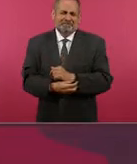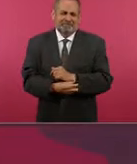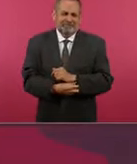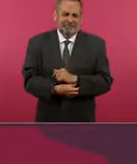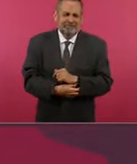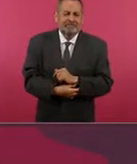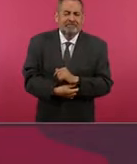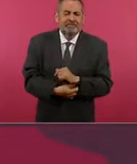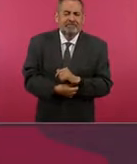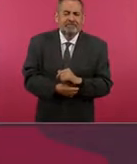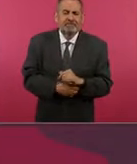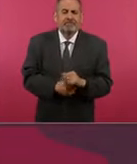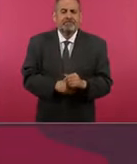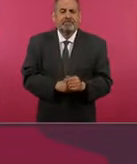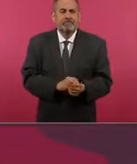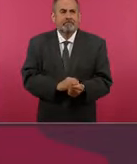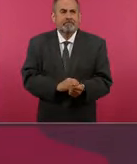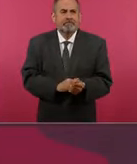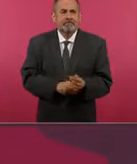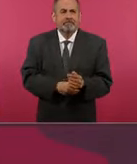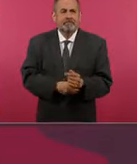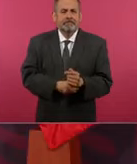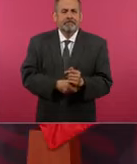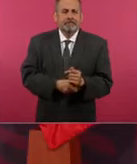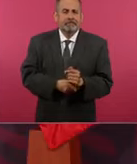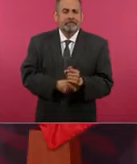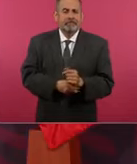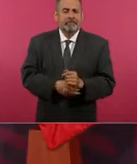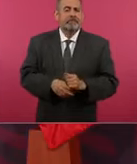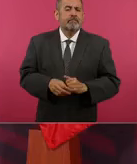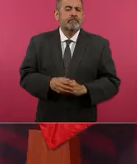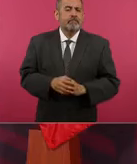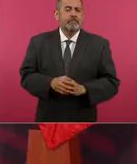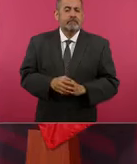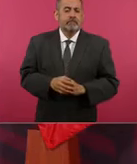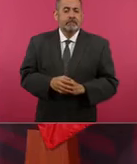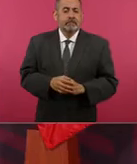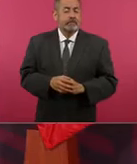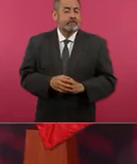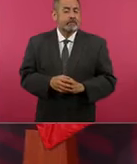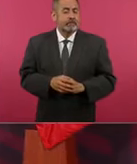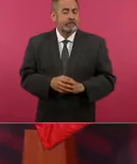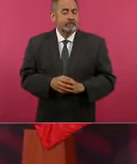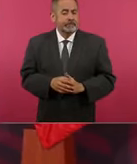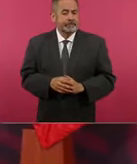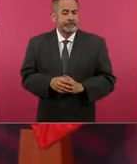¿Que sí, aún con esas